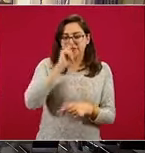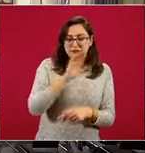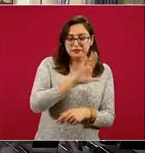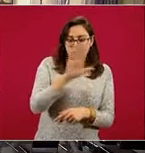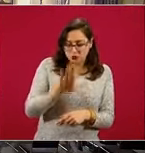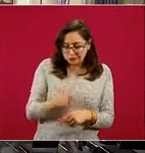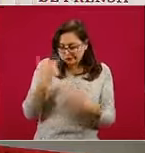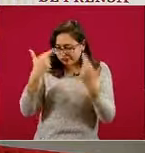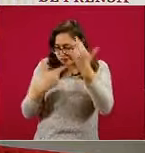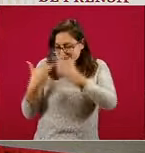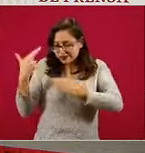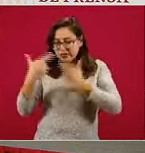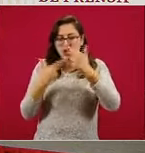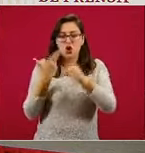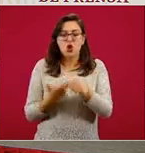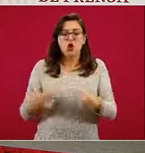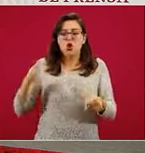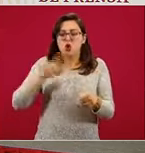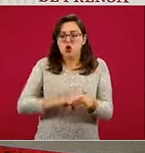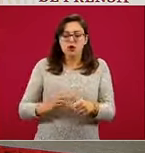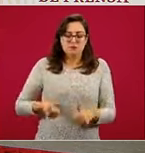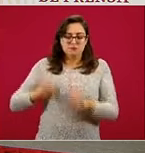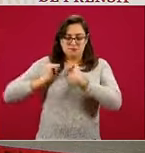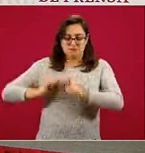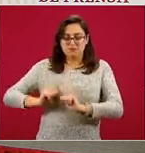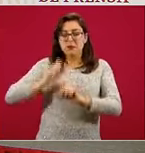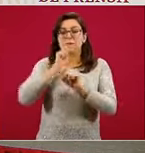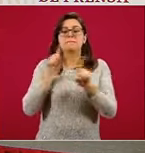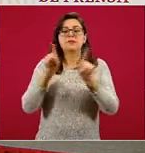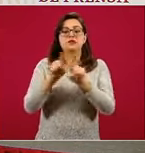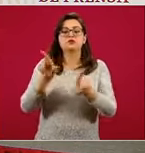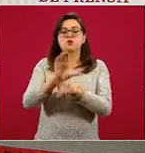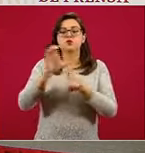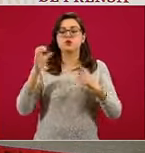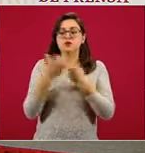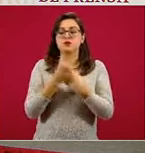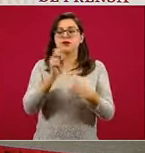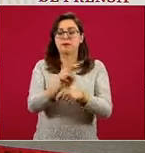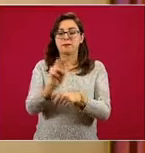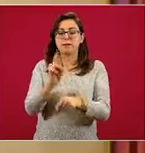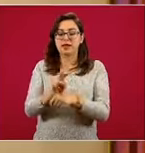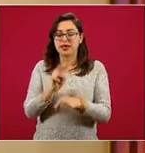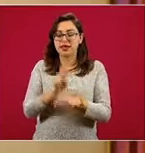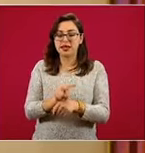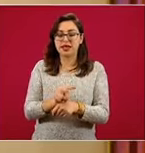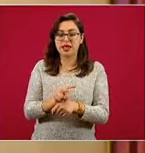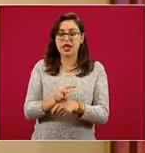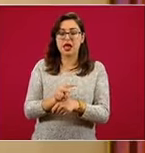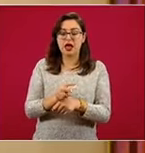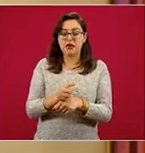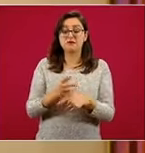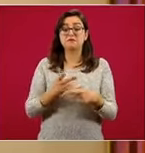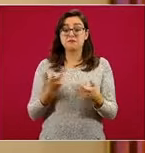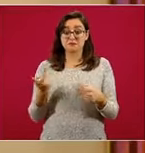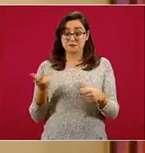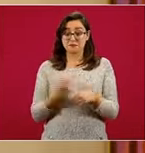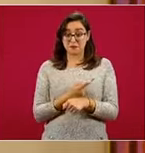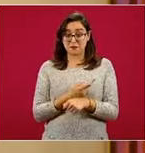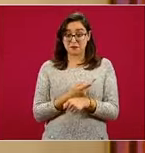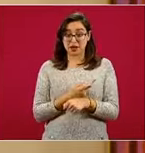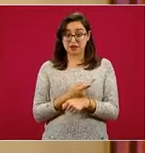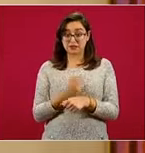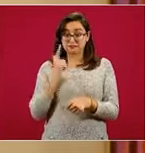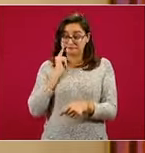hospitales como en las jurisdicciones sanitarias, como en los comités estatales de vigilancia epidemiológica, en donde aplican la definición